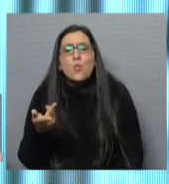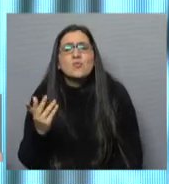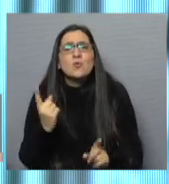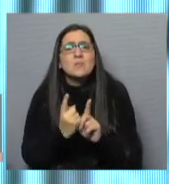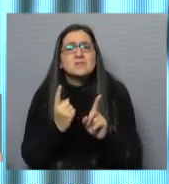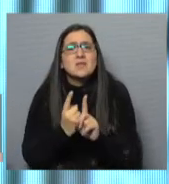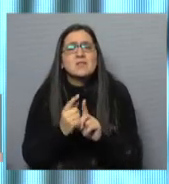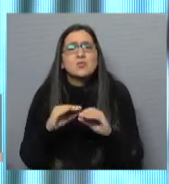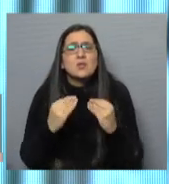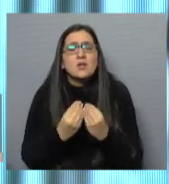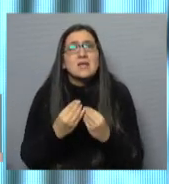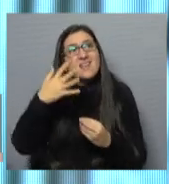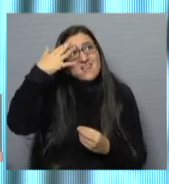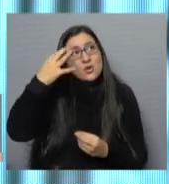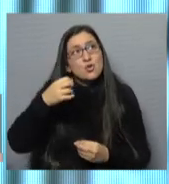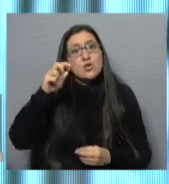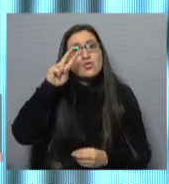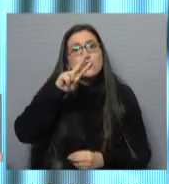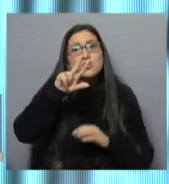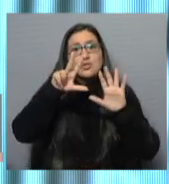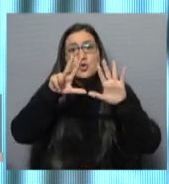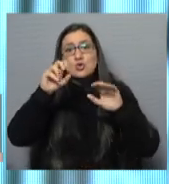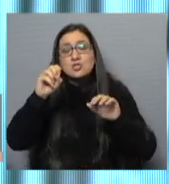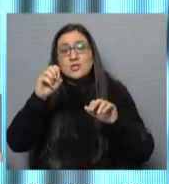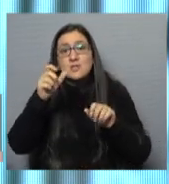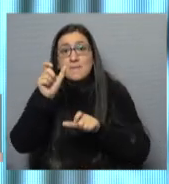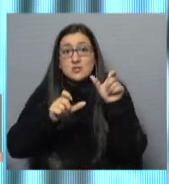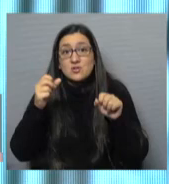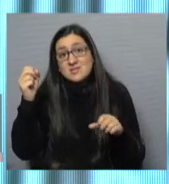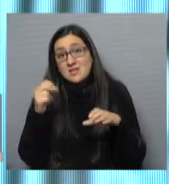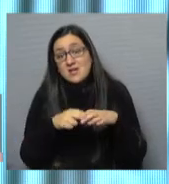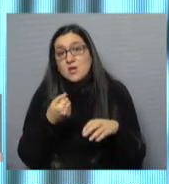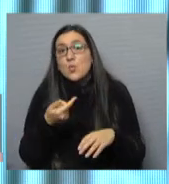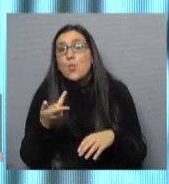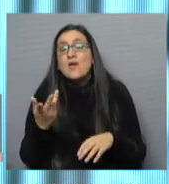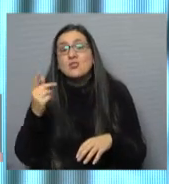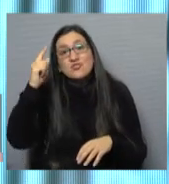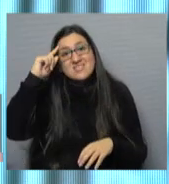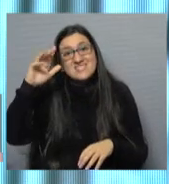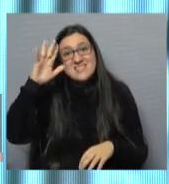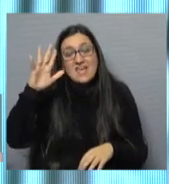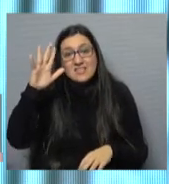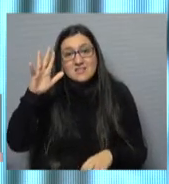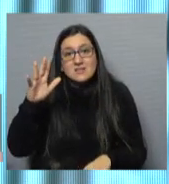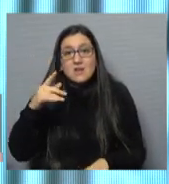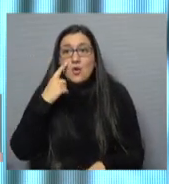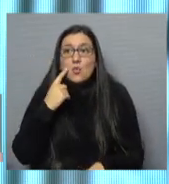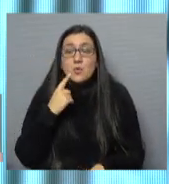que hay 280 personas internadas. ¿Y cuántos psiquiatras? Sí, el número de psiquiatras no lo